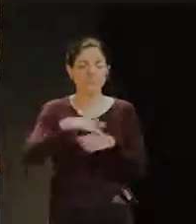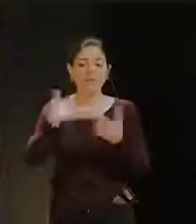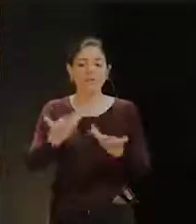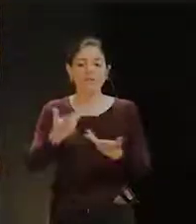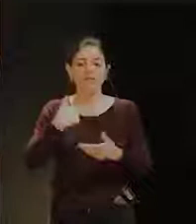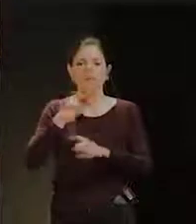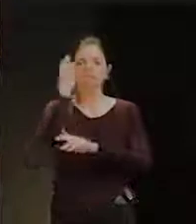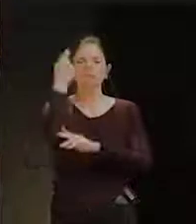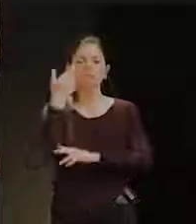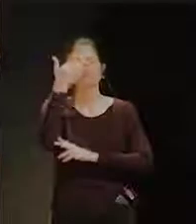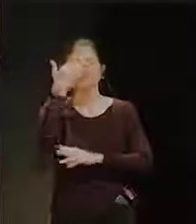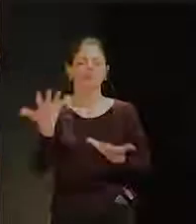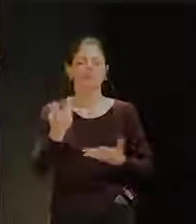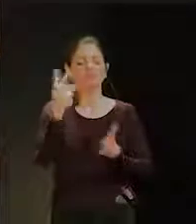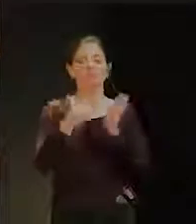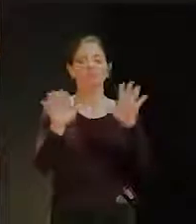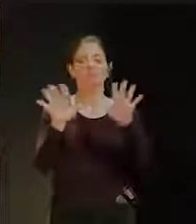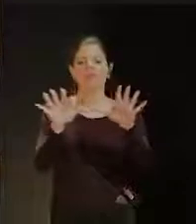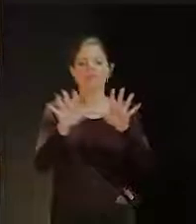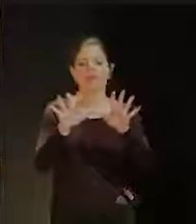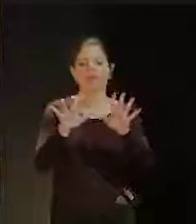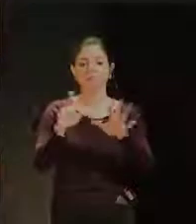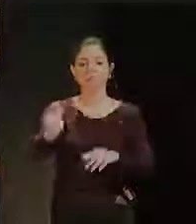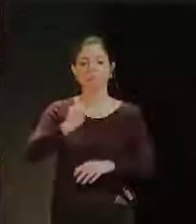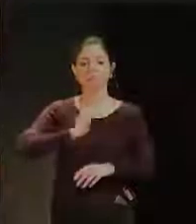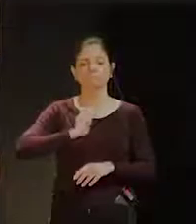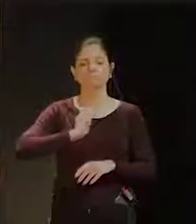logros principales incluyen: en 2010 recibimos